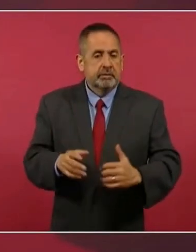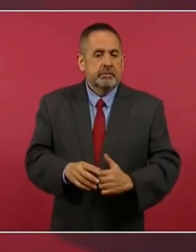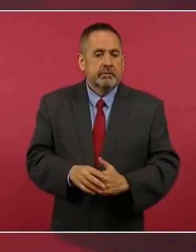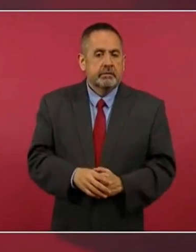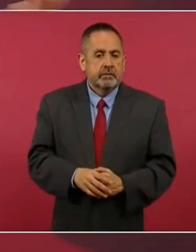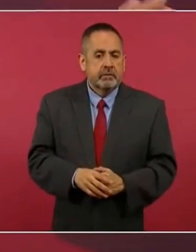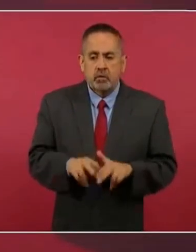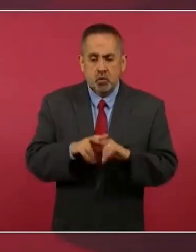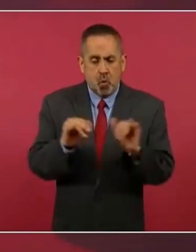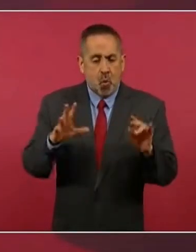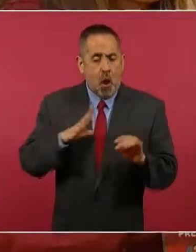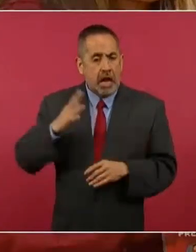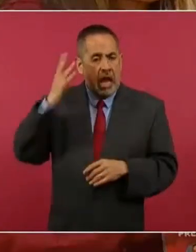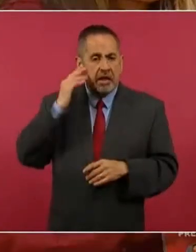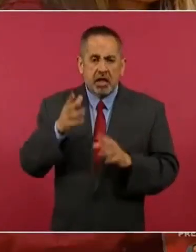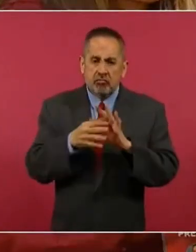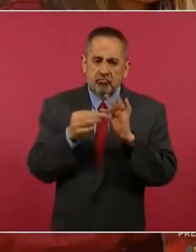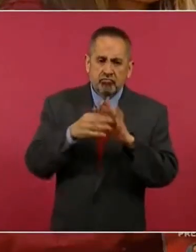No existía.